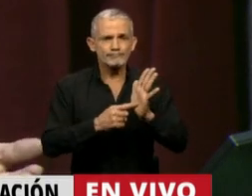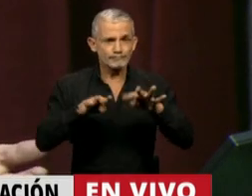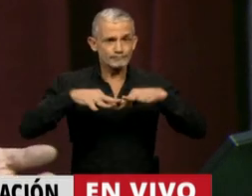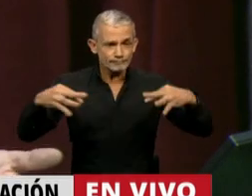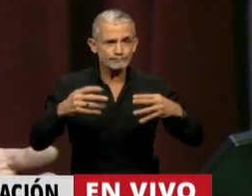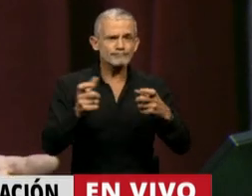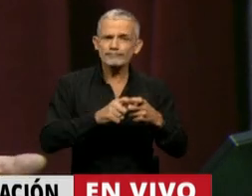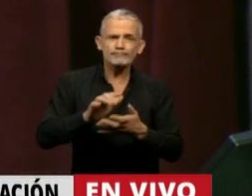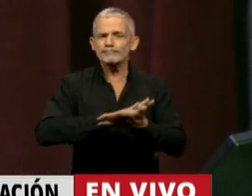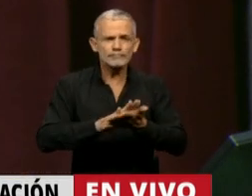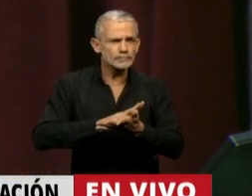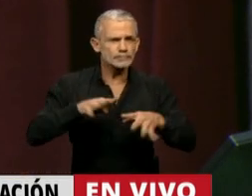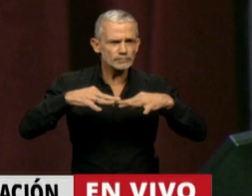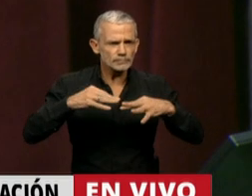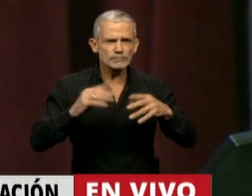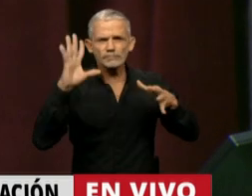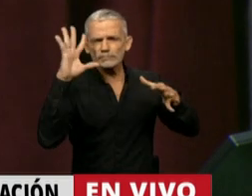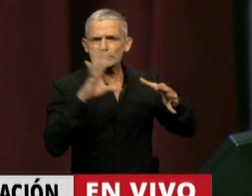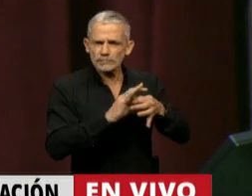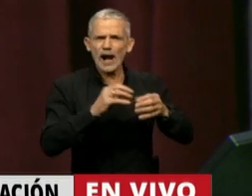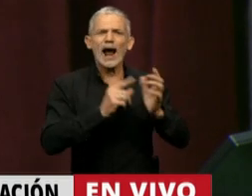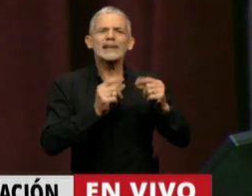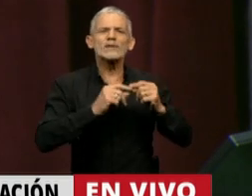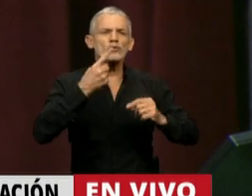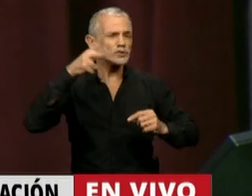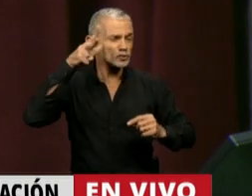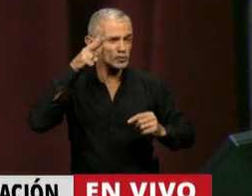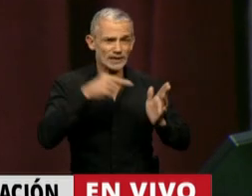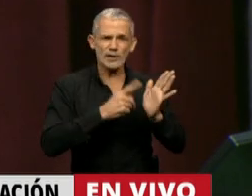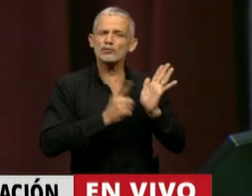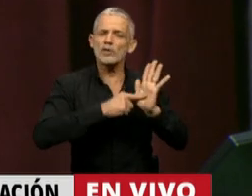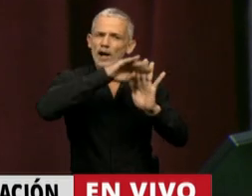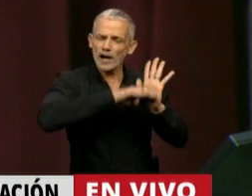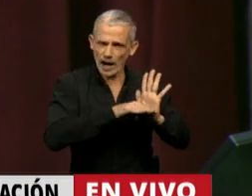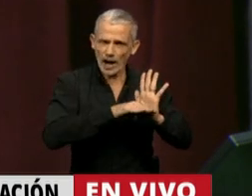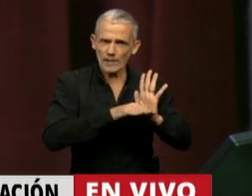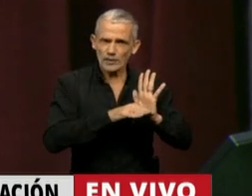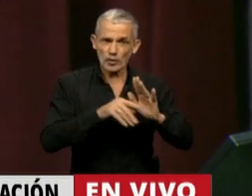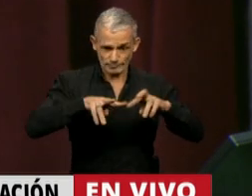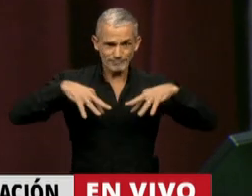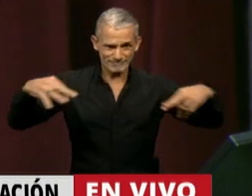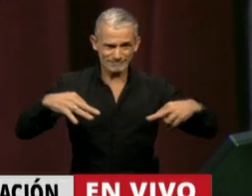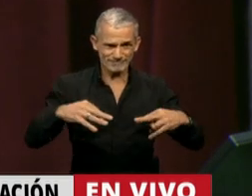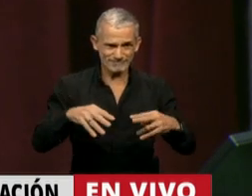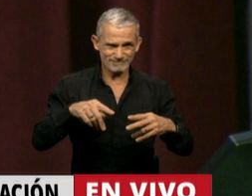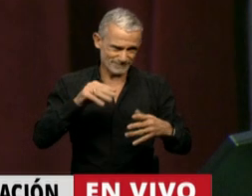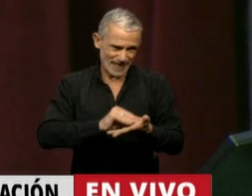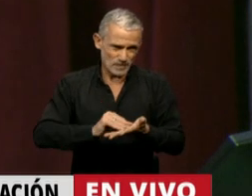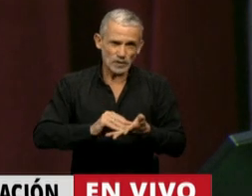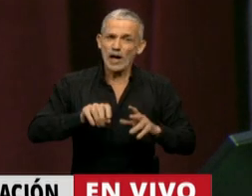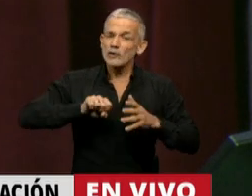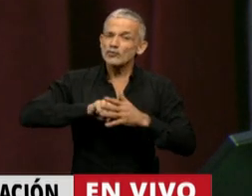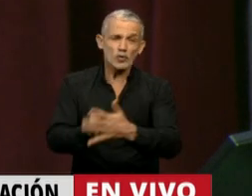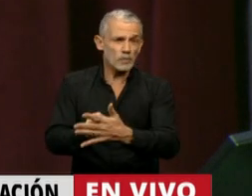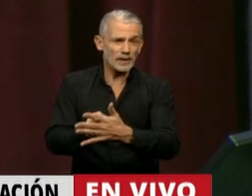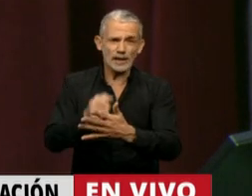diputados resuelve conforme el artículo 188 del reglamento de la honorable cámara suspender de